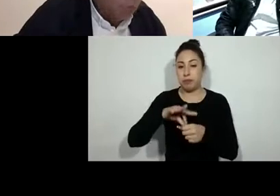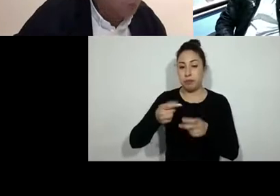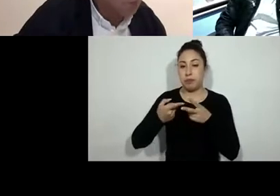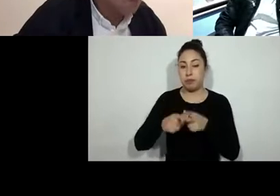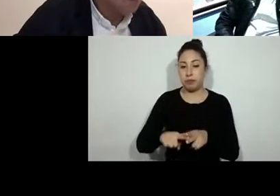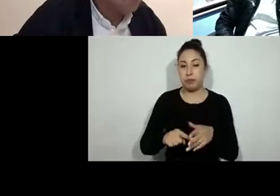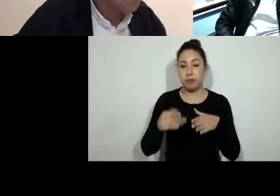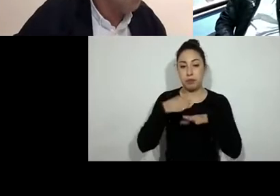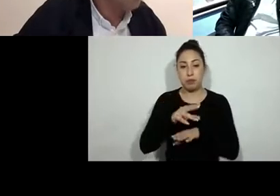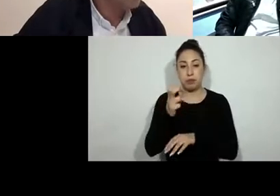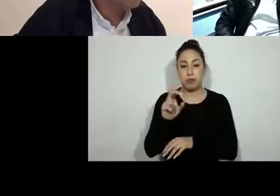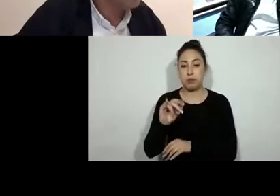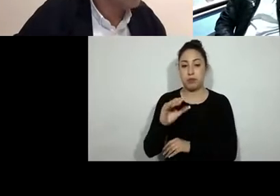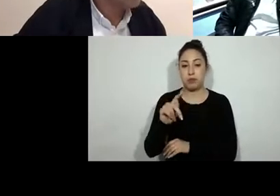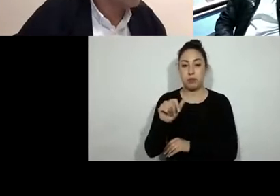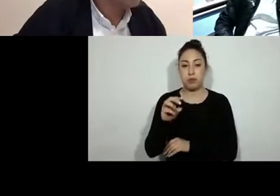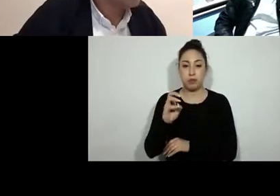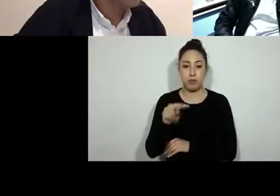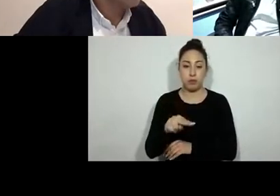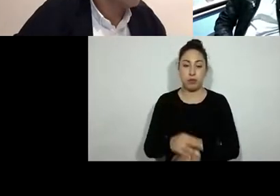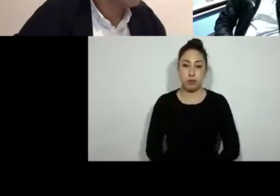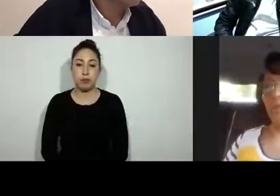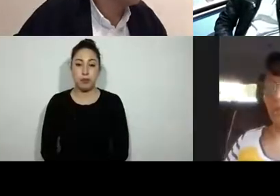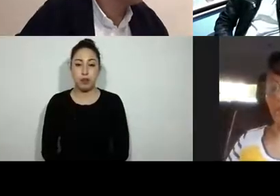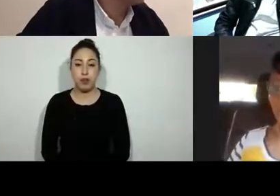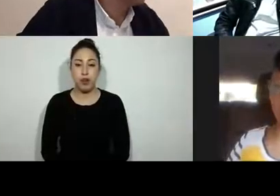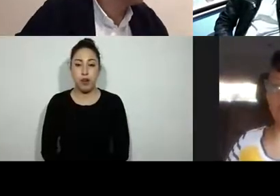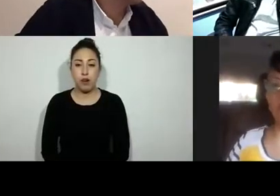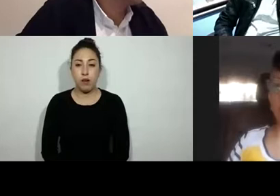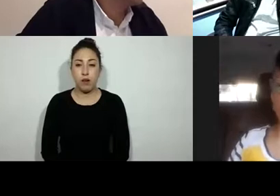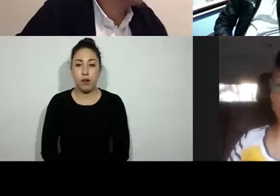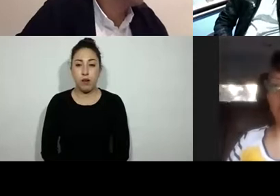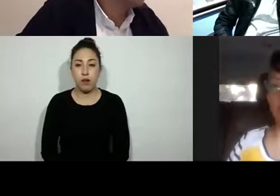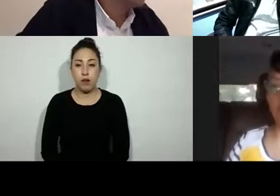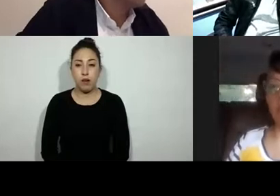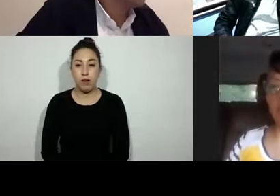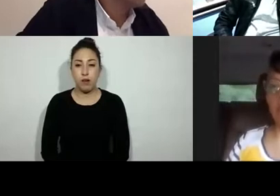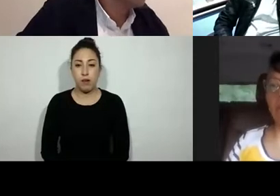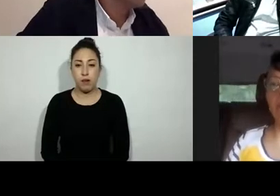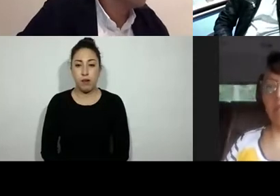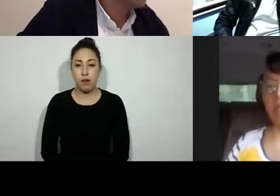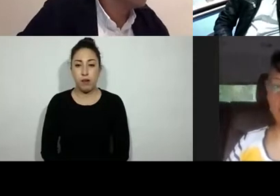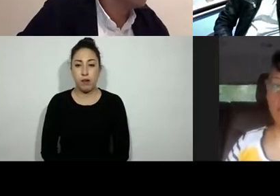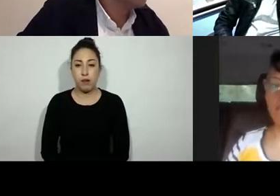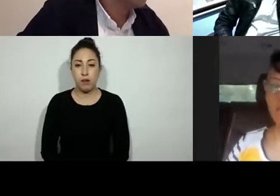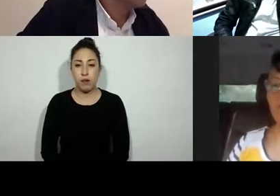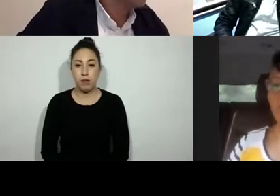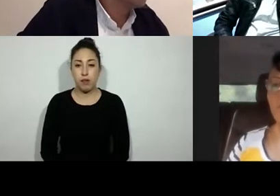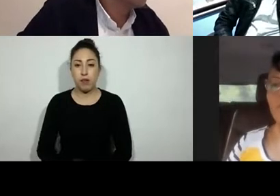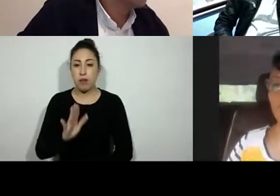general y en lo particular del dictamen. Todavía no abrimos la discusión en pro y en contra en lo general. Estamos en aclaraciones del